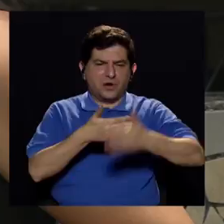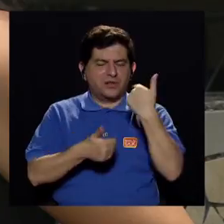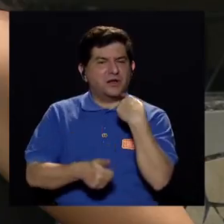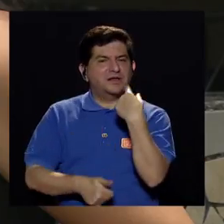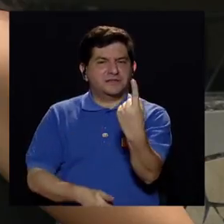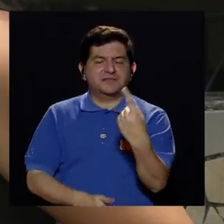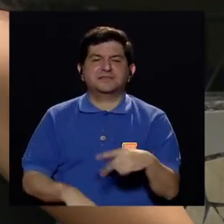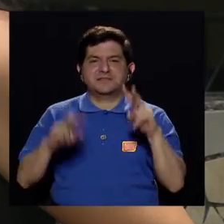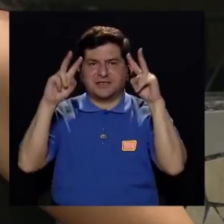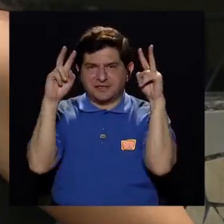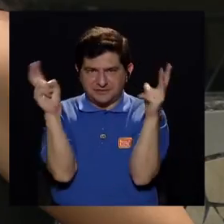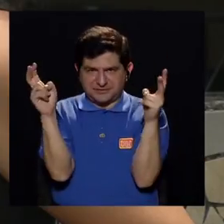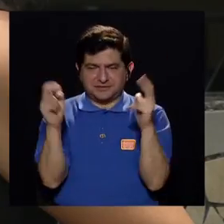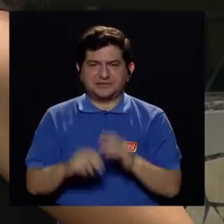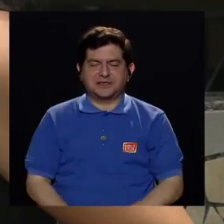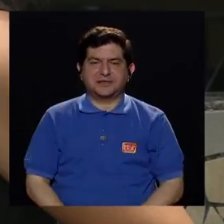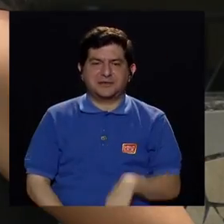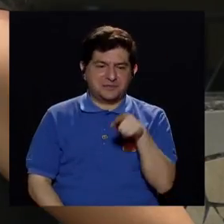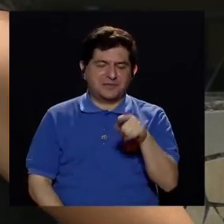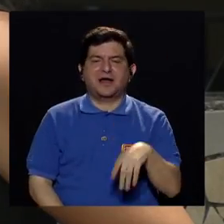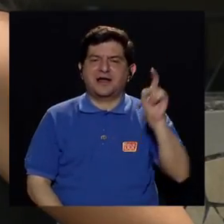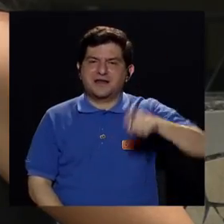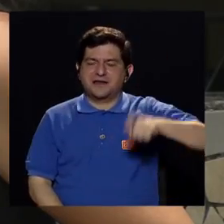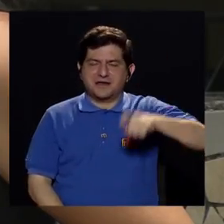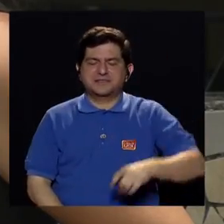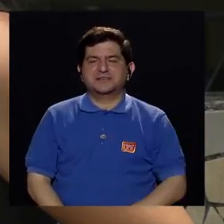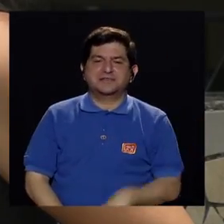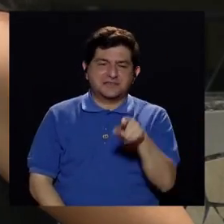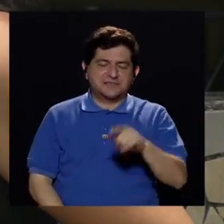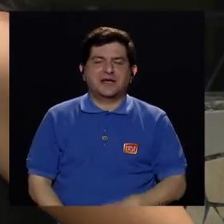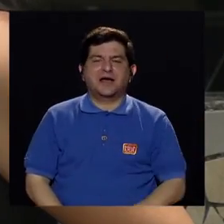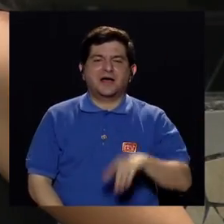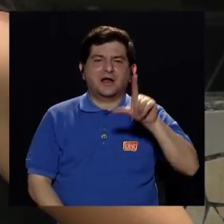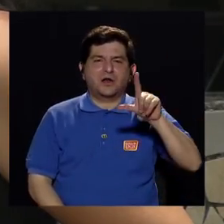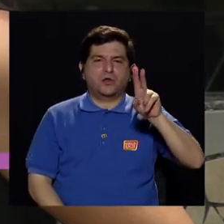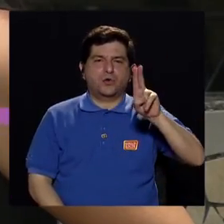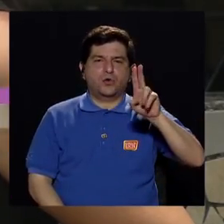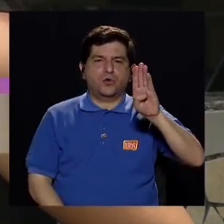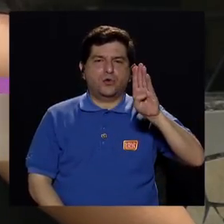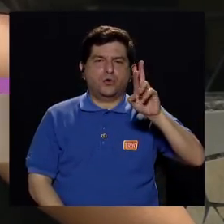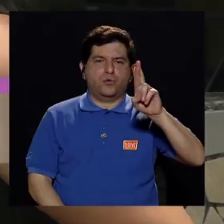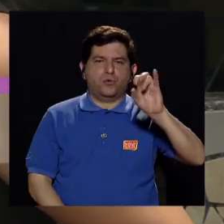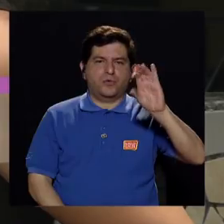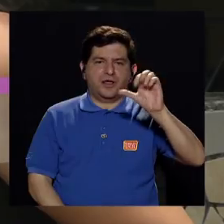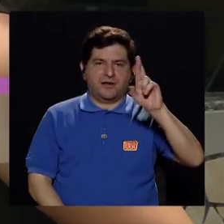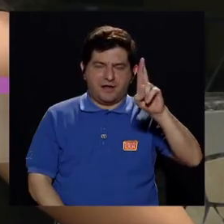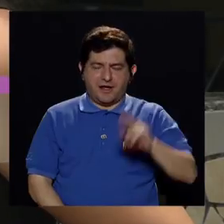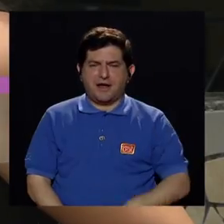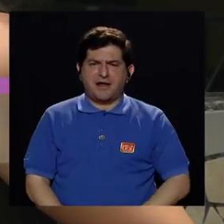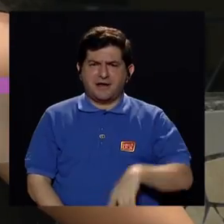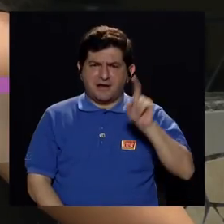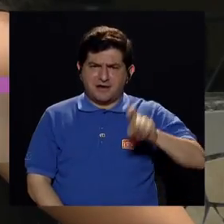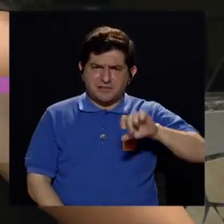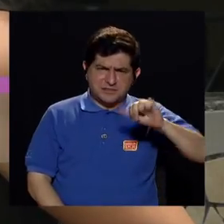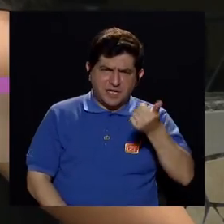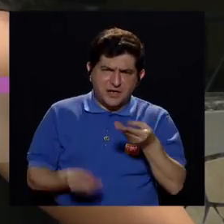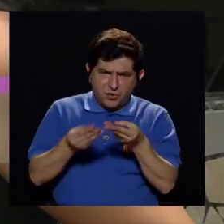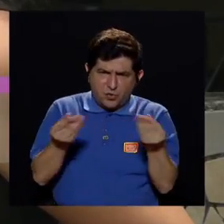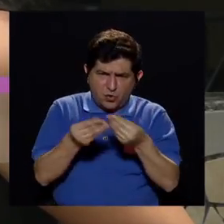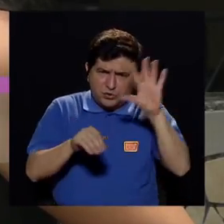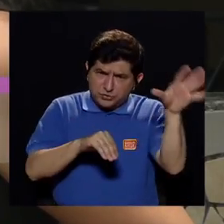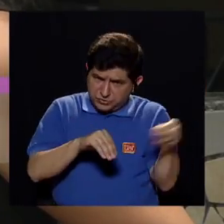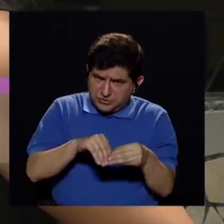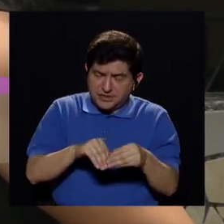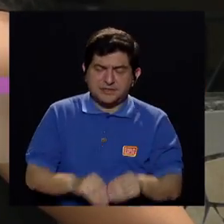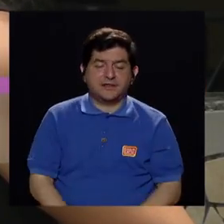el tema de la lubricación. Entonces yo te pregunto, ¿es necesario, por ejemplo, añadir otro producto? Ok, bueno, aquí